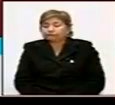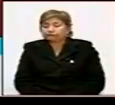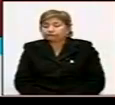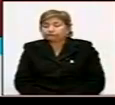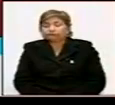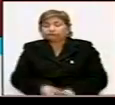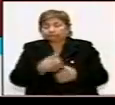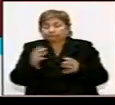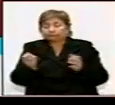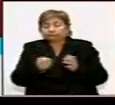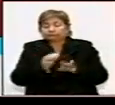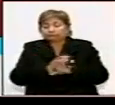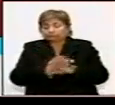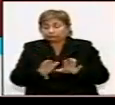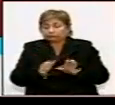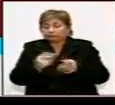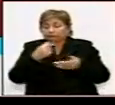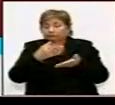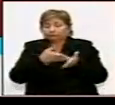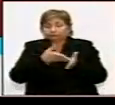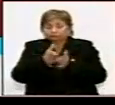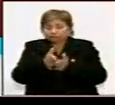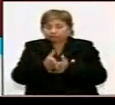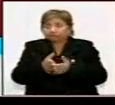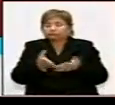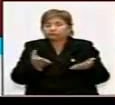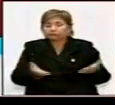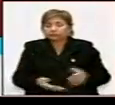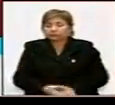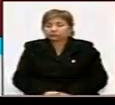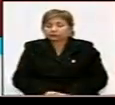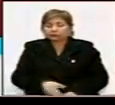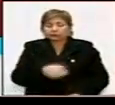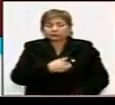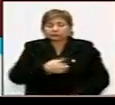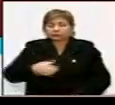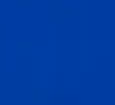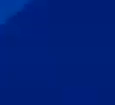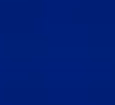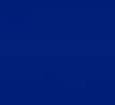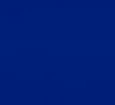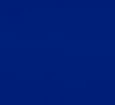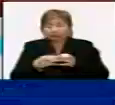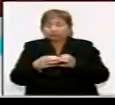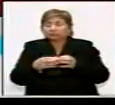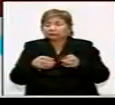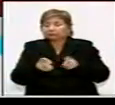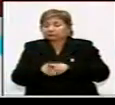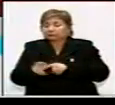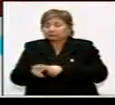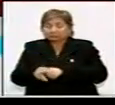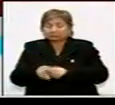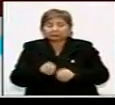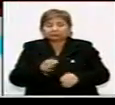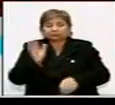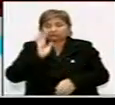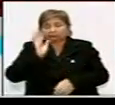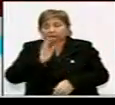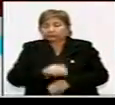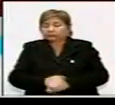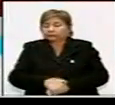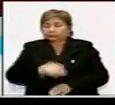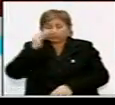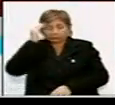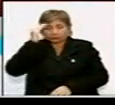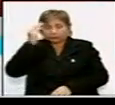se levanta la sesión y de esta manera el presidente del congreso pues también se despide y